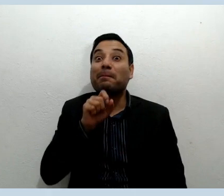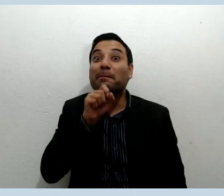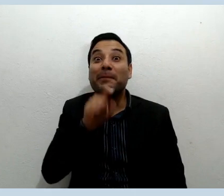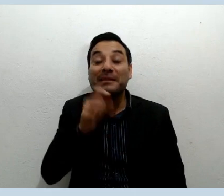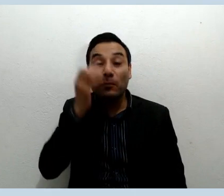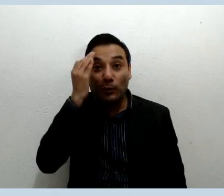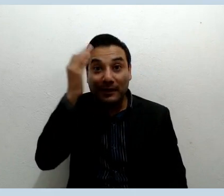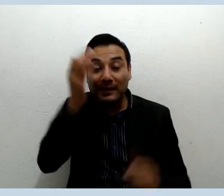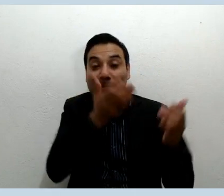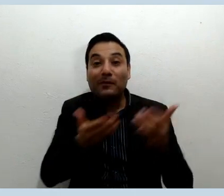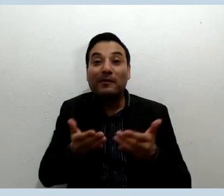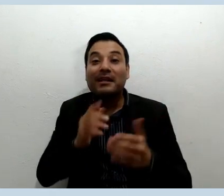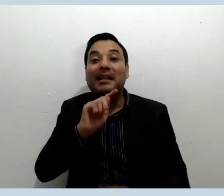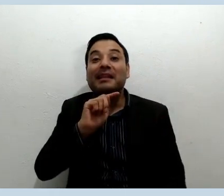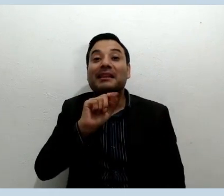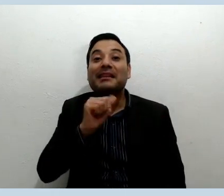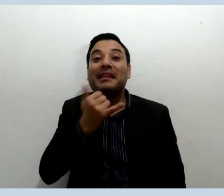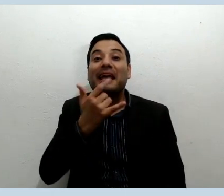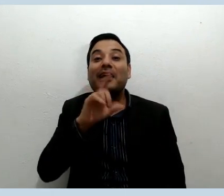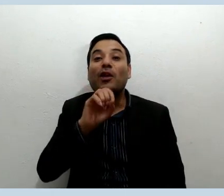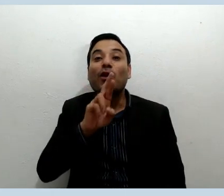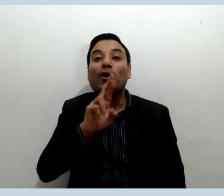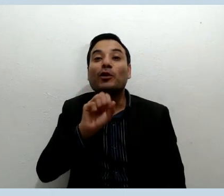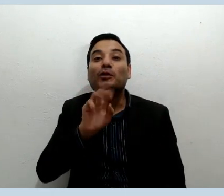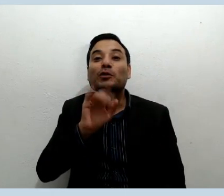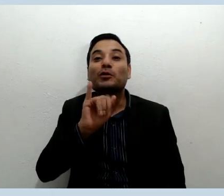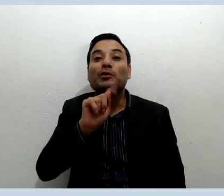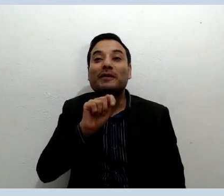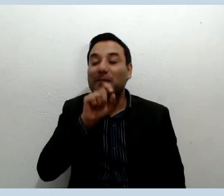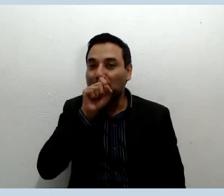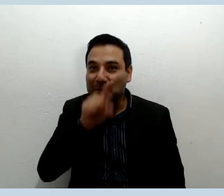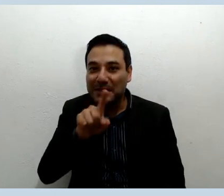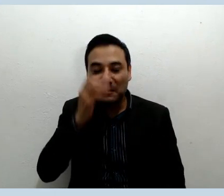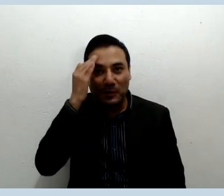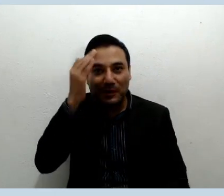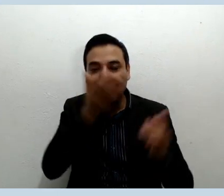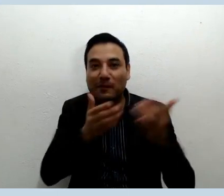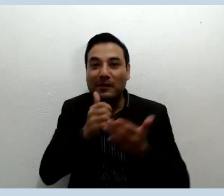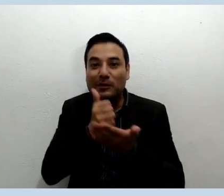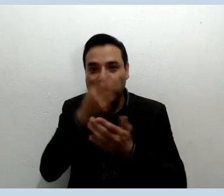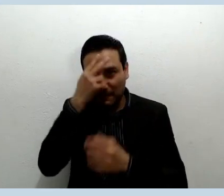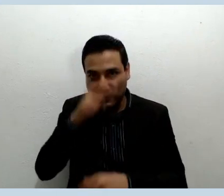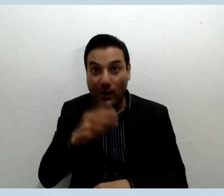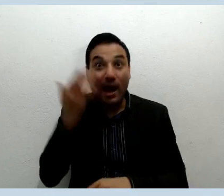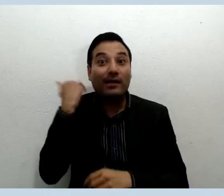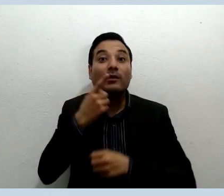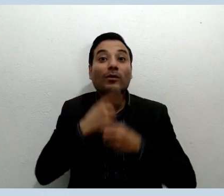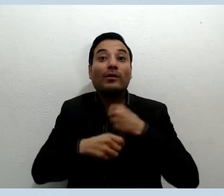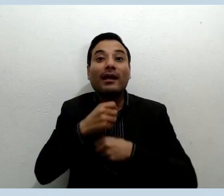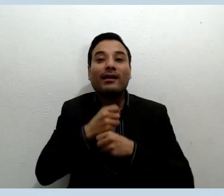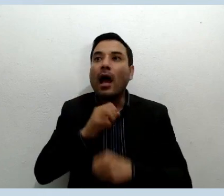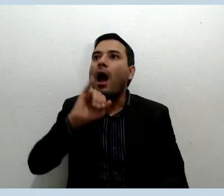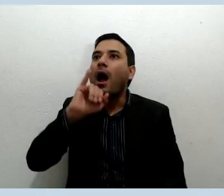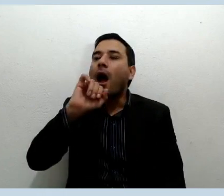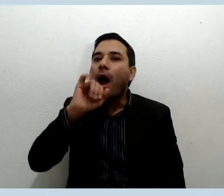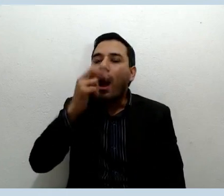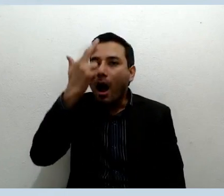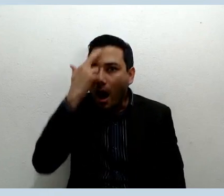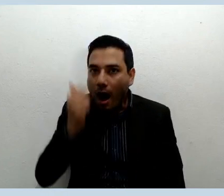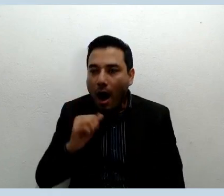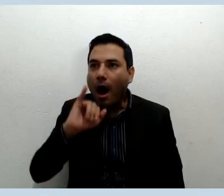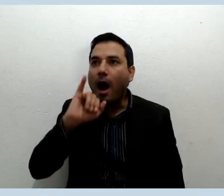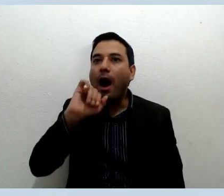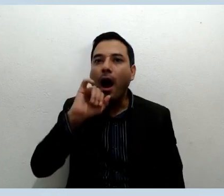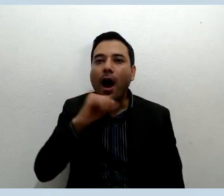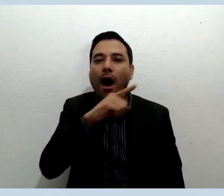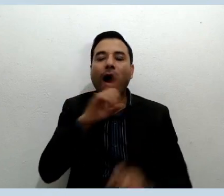de México hace un año justamente ente Sí sí es cierto porque la charla de